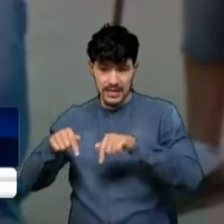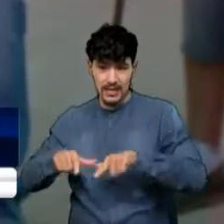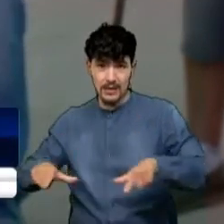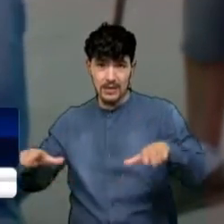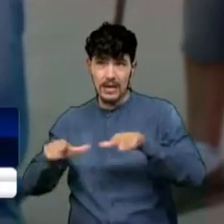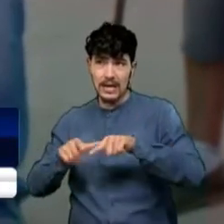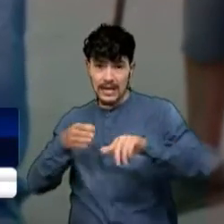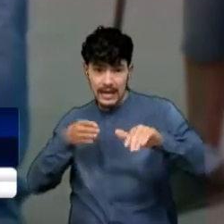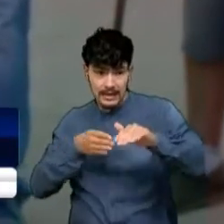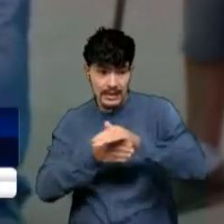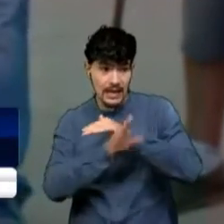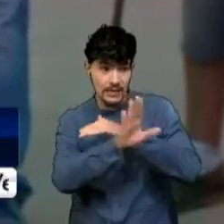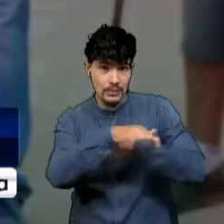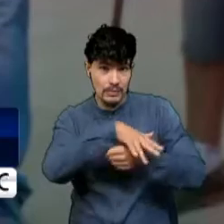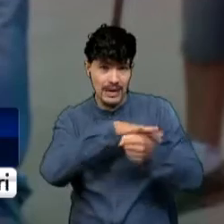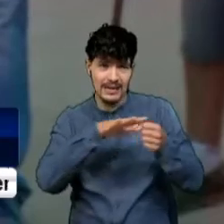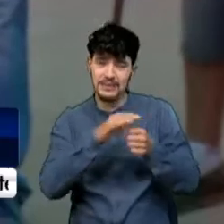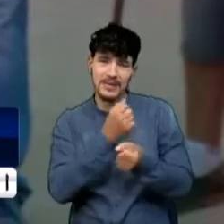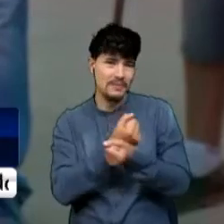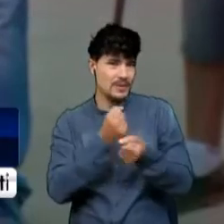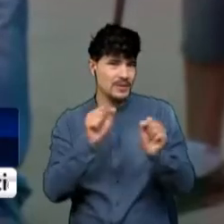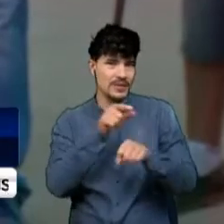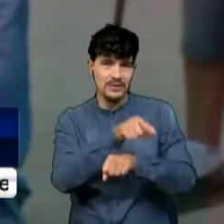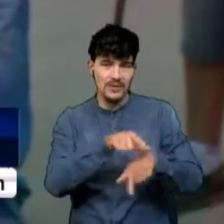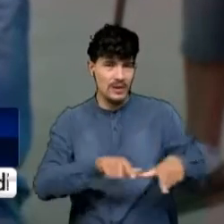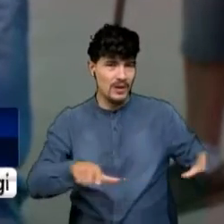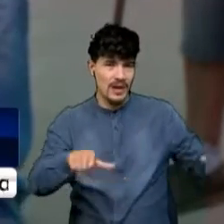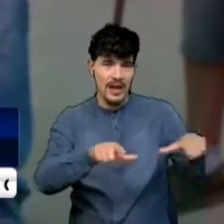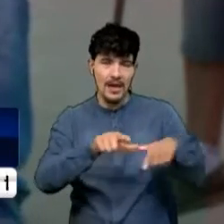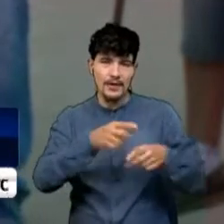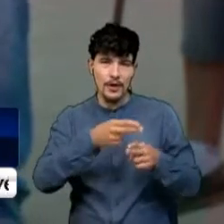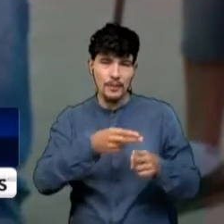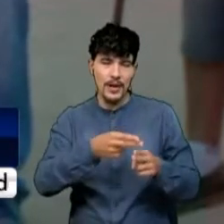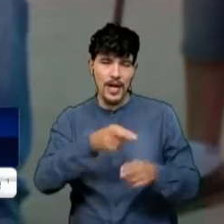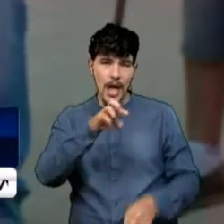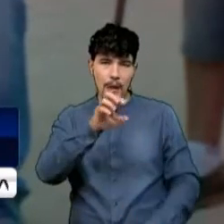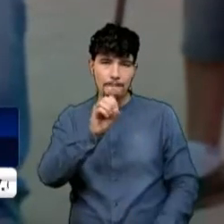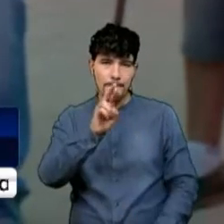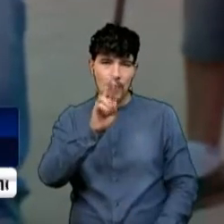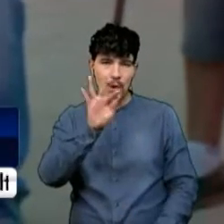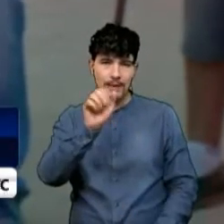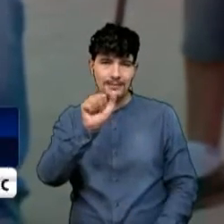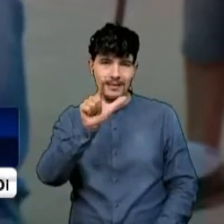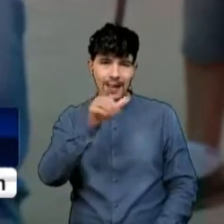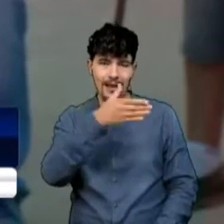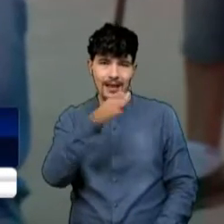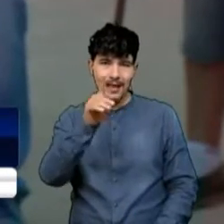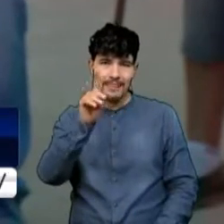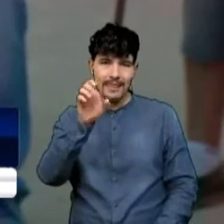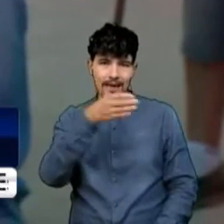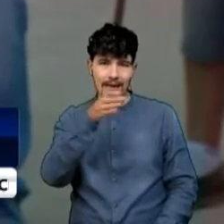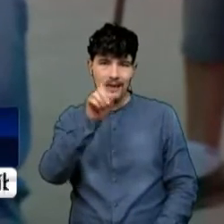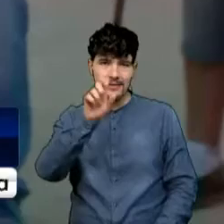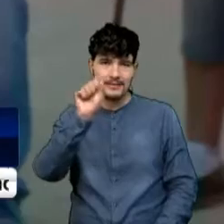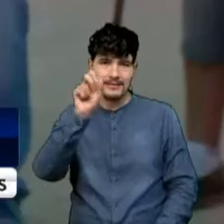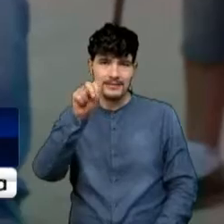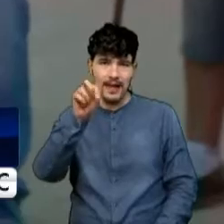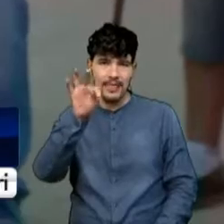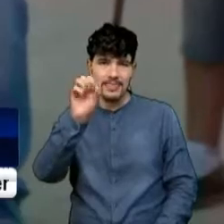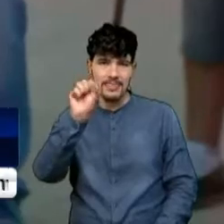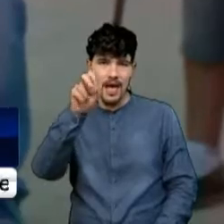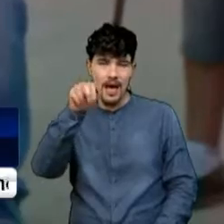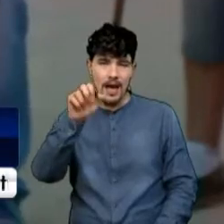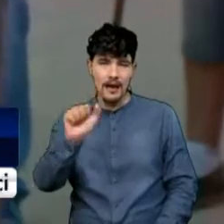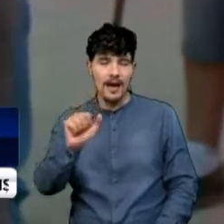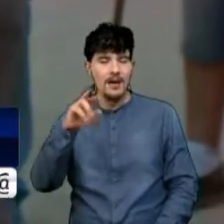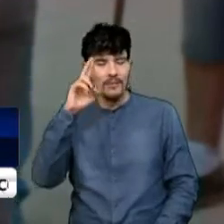era imposible al sector del Portal de Santana? Esto motivó a que la comunidad pensara en una solución y la